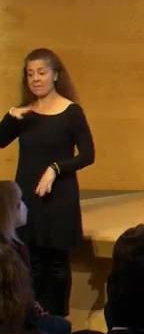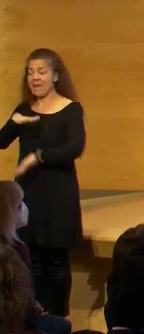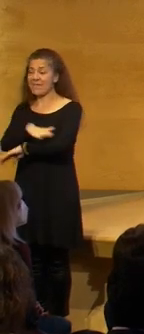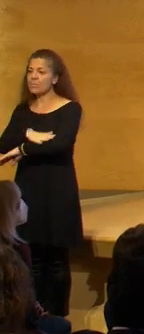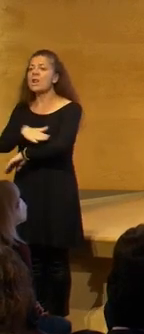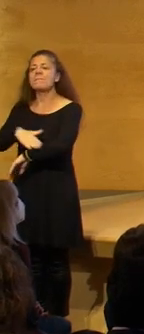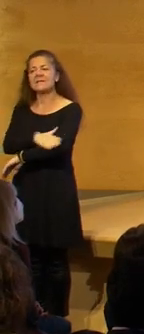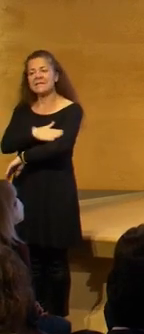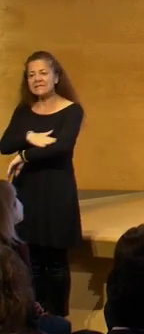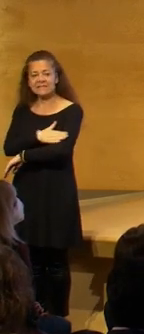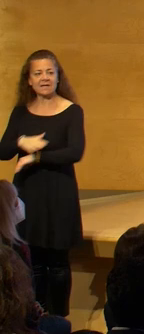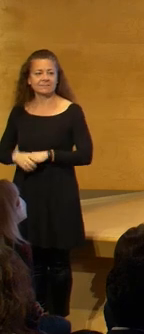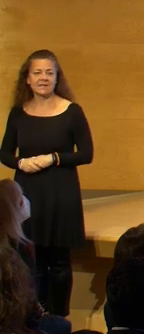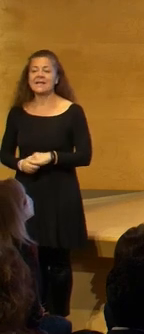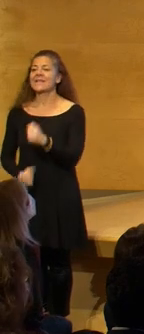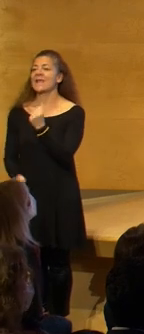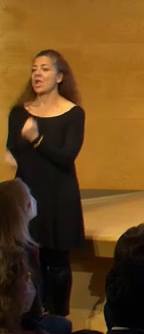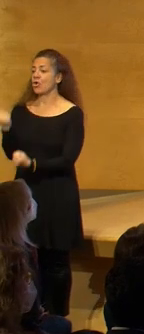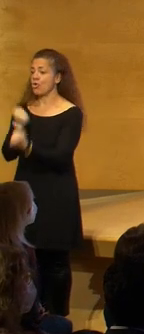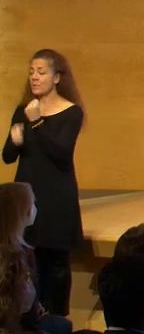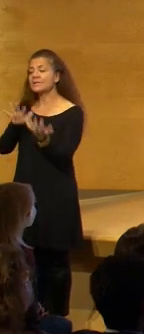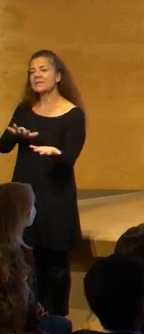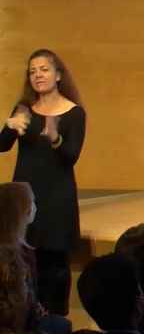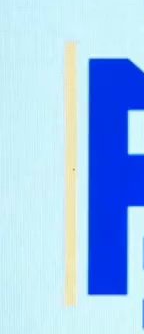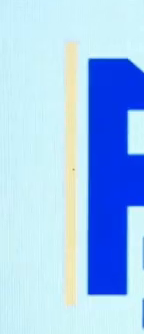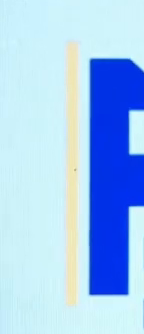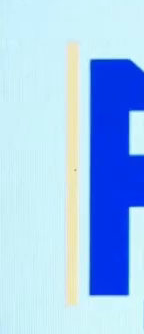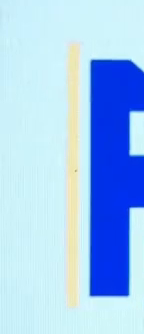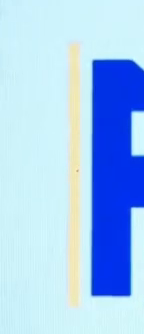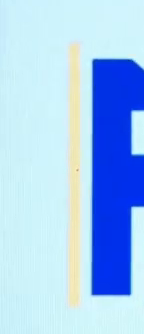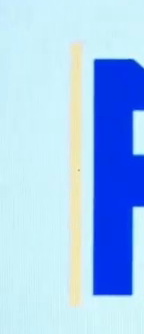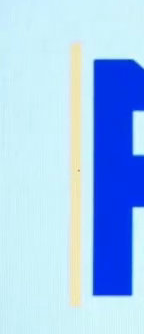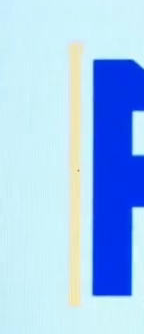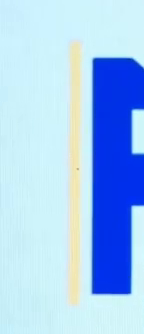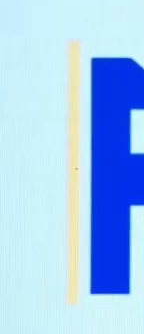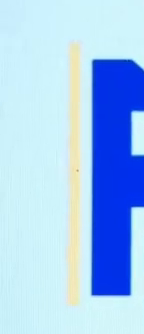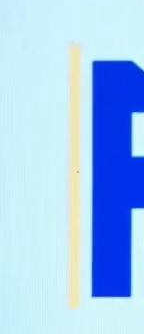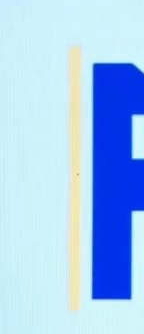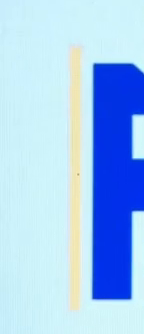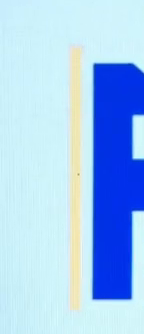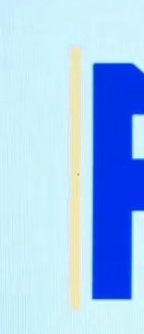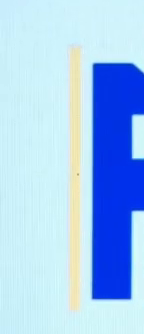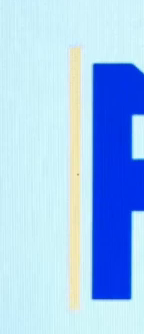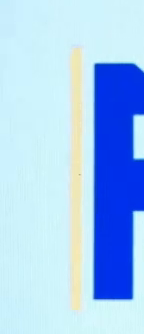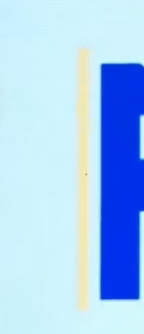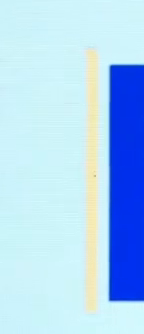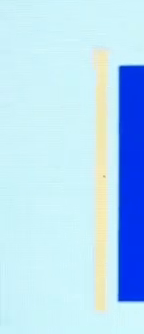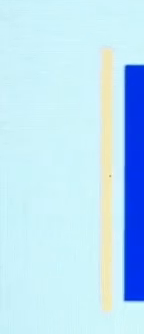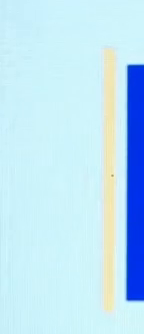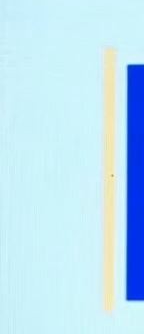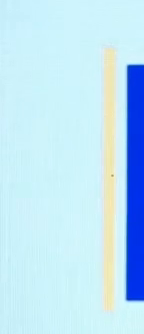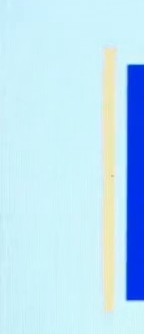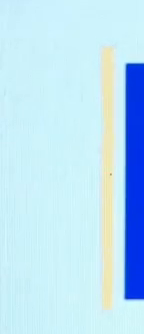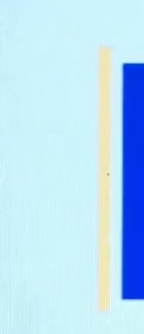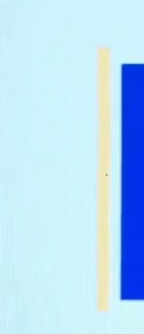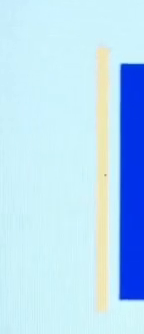con la ministra de Asuntos Económicos y Transformación Digital. Este es un proyecto impulsado por Talento para el Futuro y el espacio